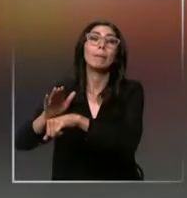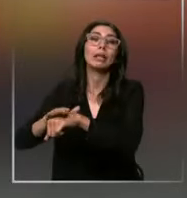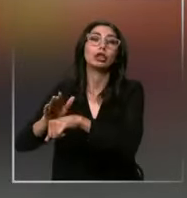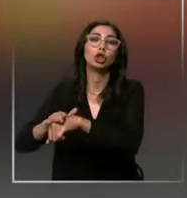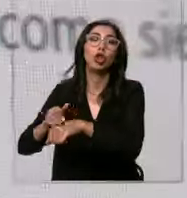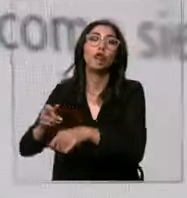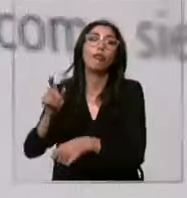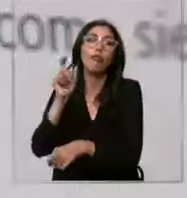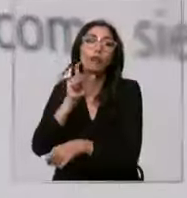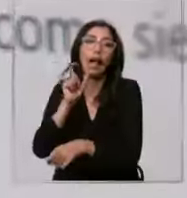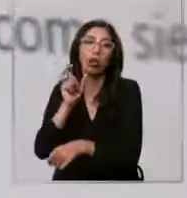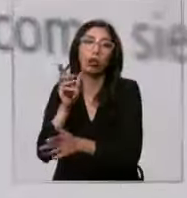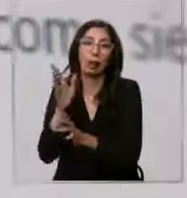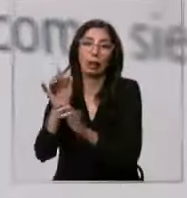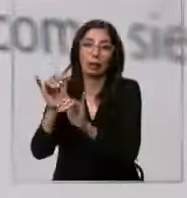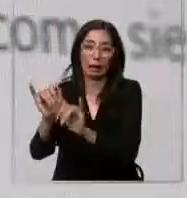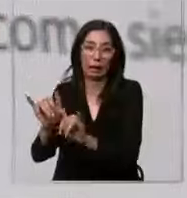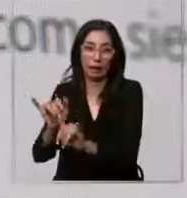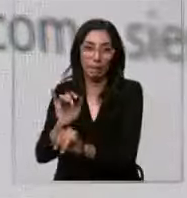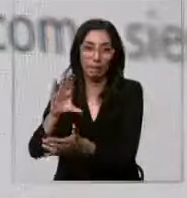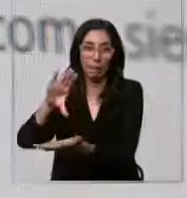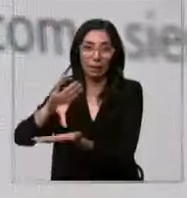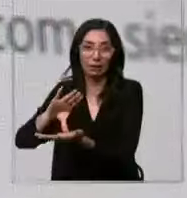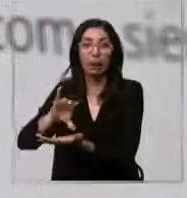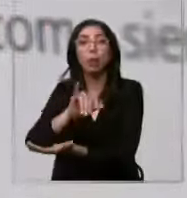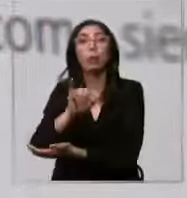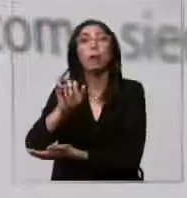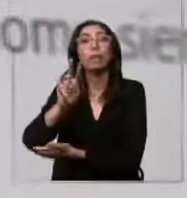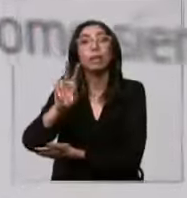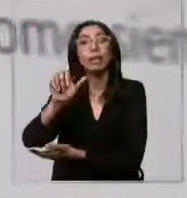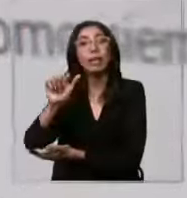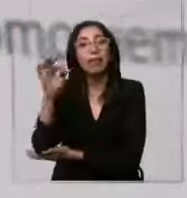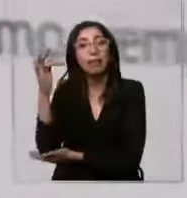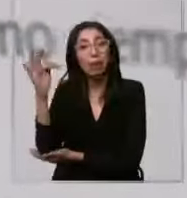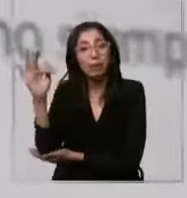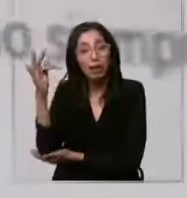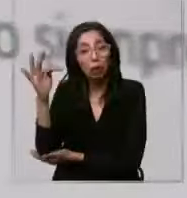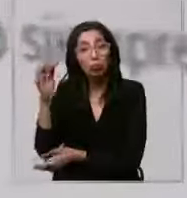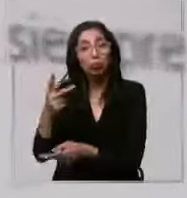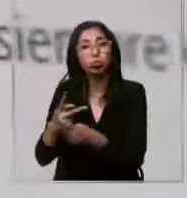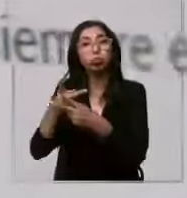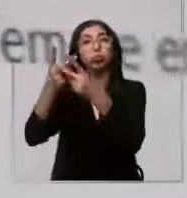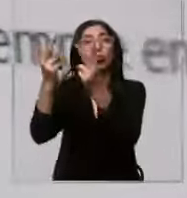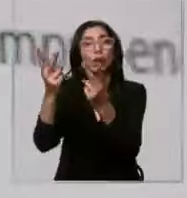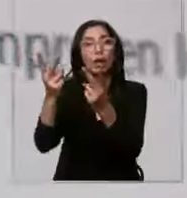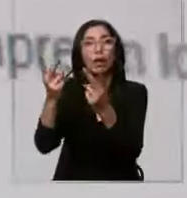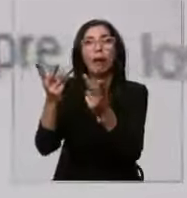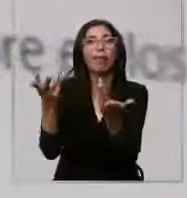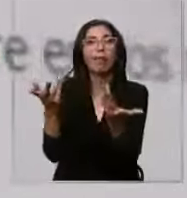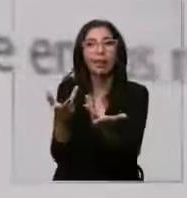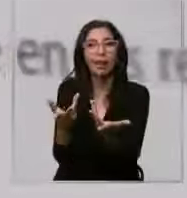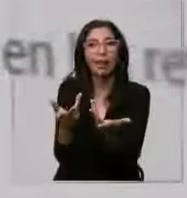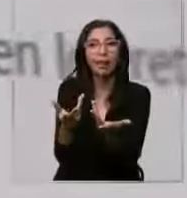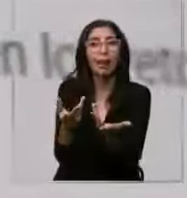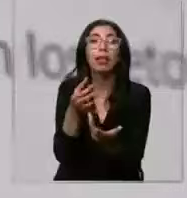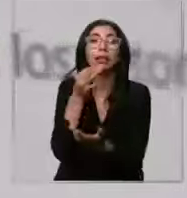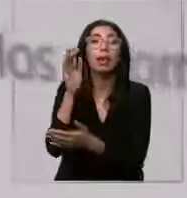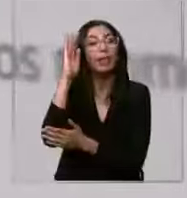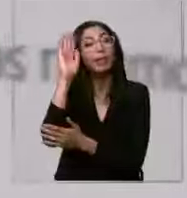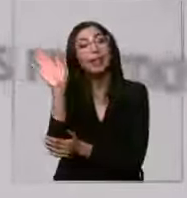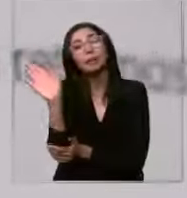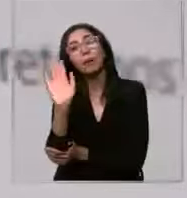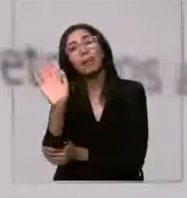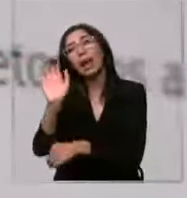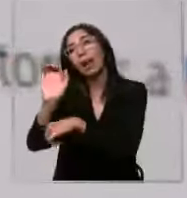estar en el país pero el 26 de febrero publicó en sus redes sociales un emotivo mensaje despidiéndose